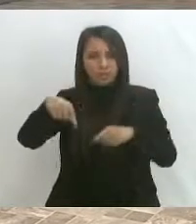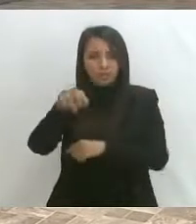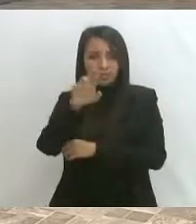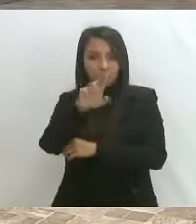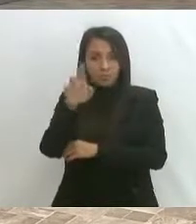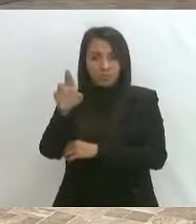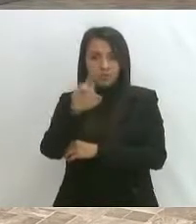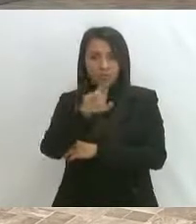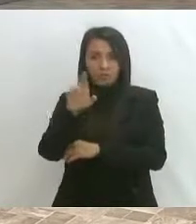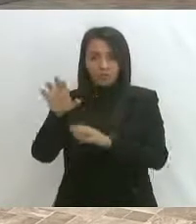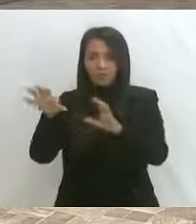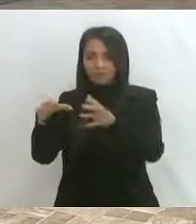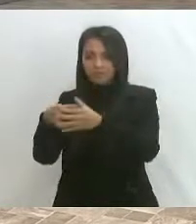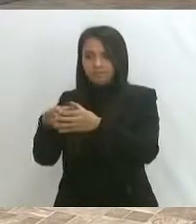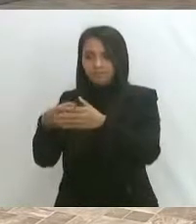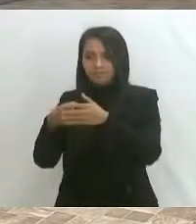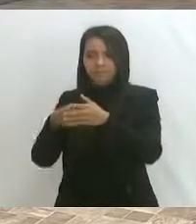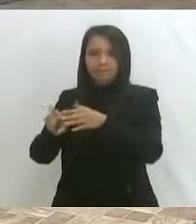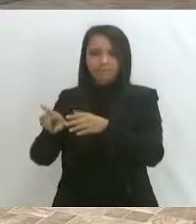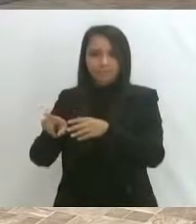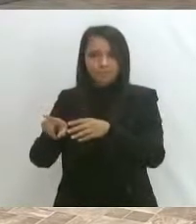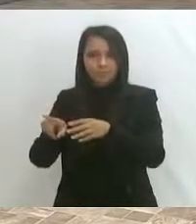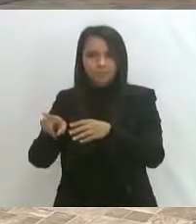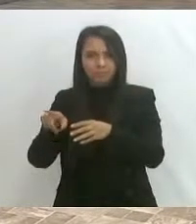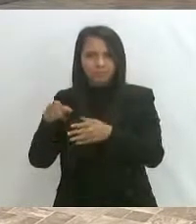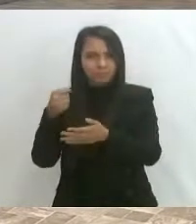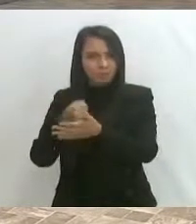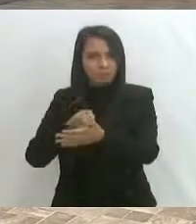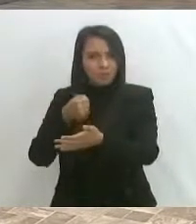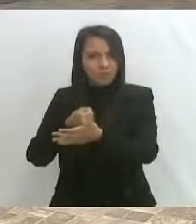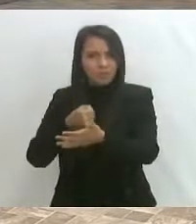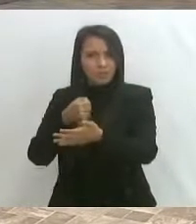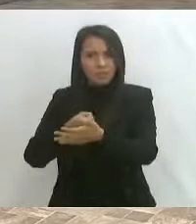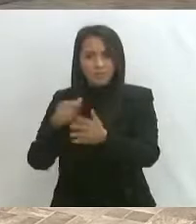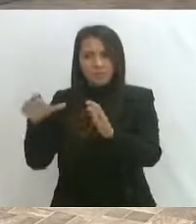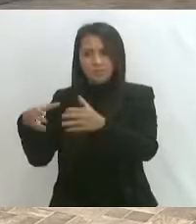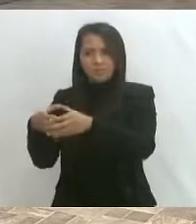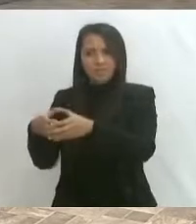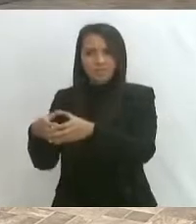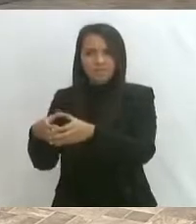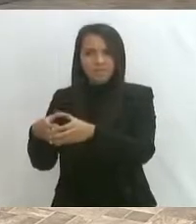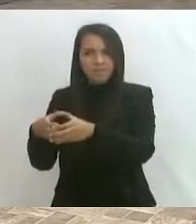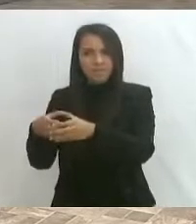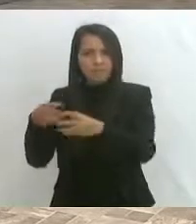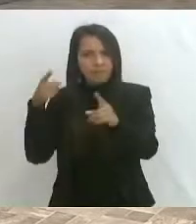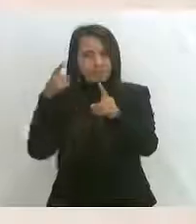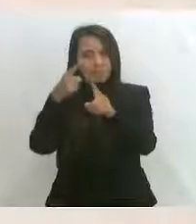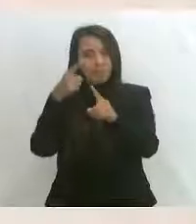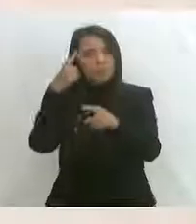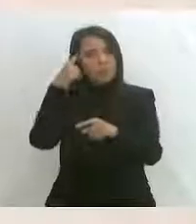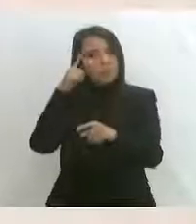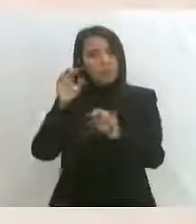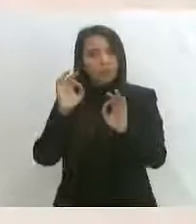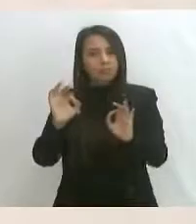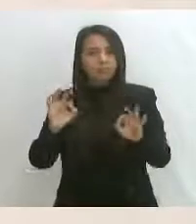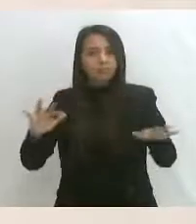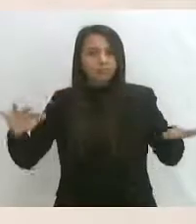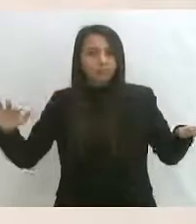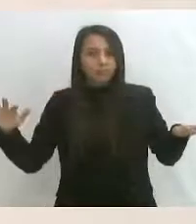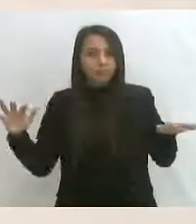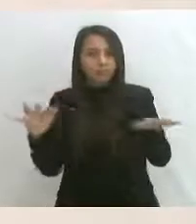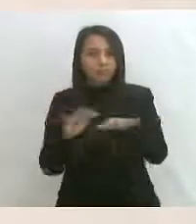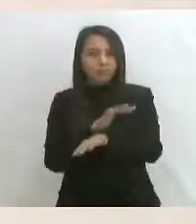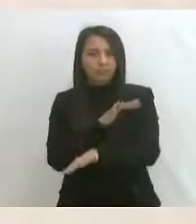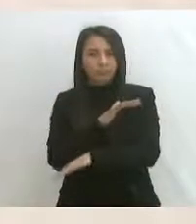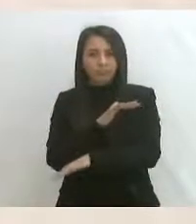Rosarito, el movimiento para lograr esta transformación que se está